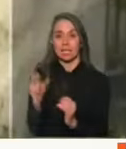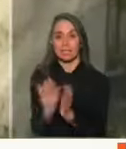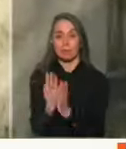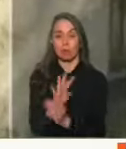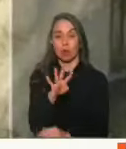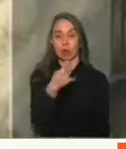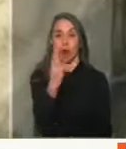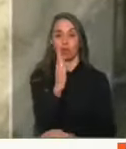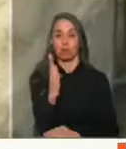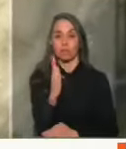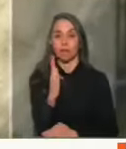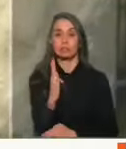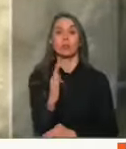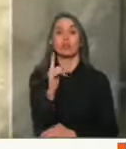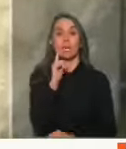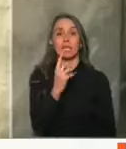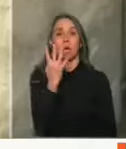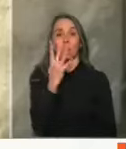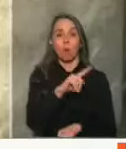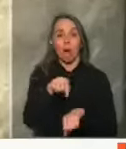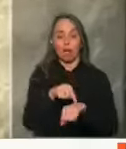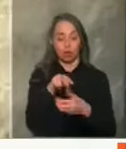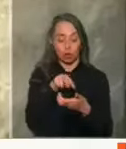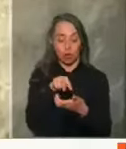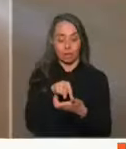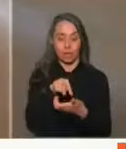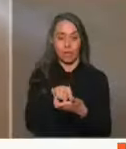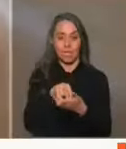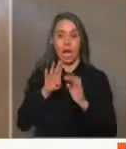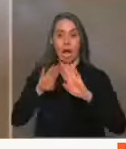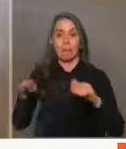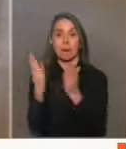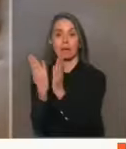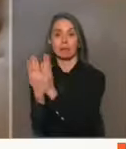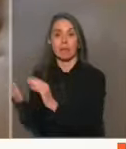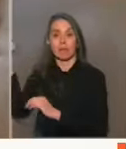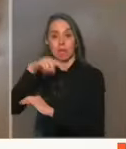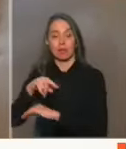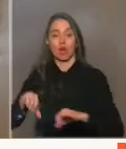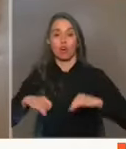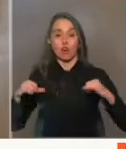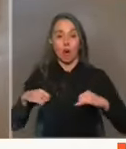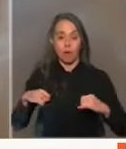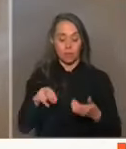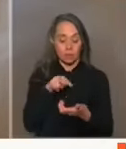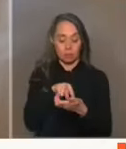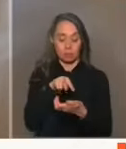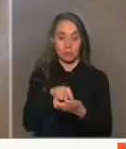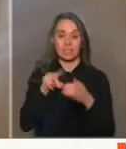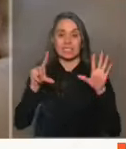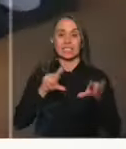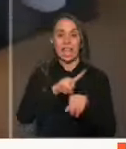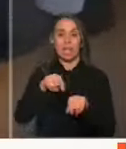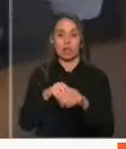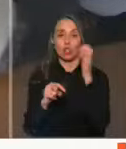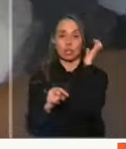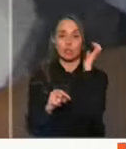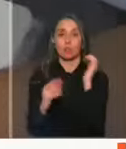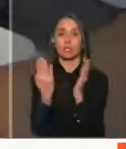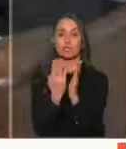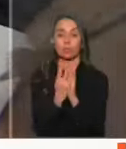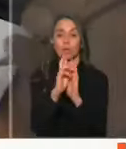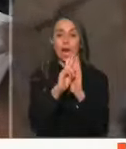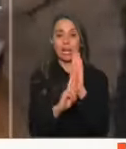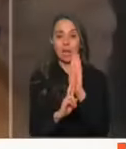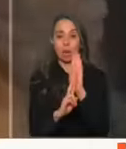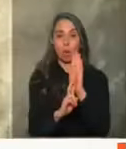cuarto básico tiene en promedio 4 horas de pantalla fuera de la jornada escolar incluso. Los adolescentes tienen promedio 7 horas. Que el colegio regule